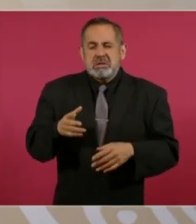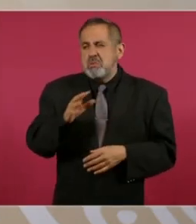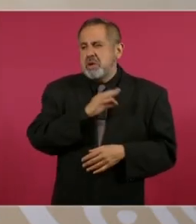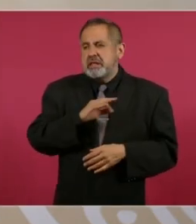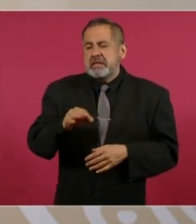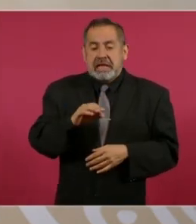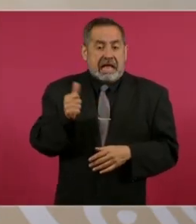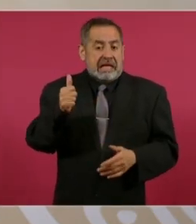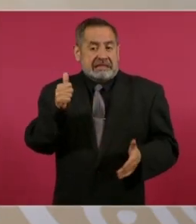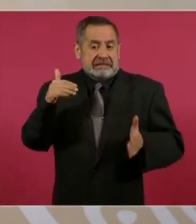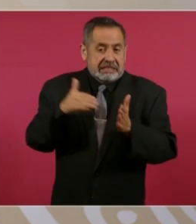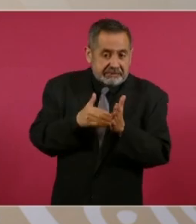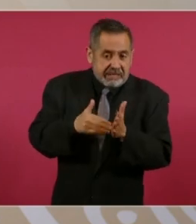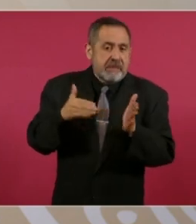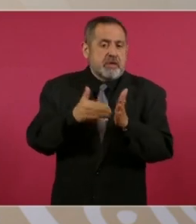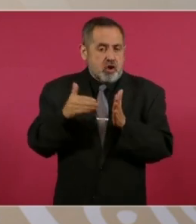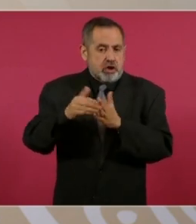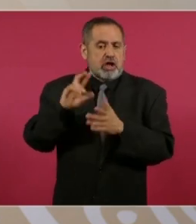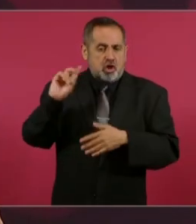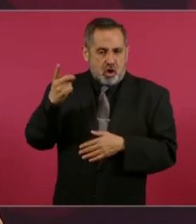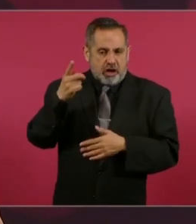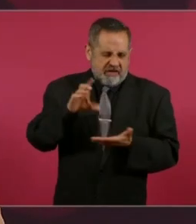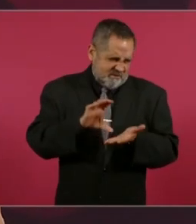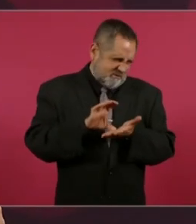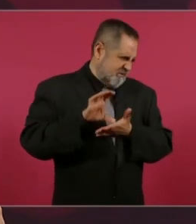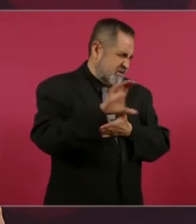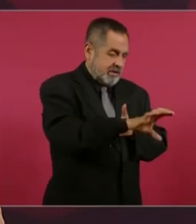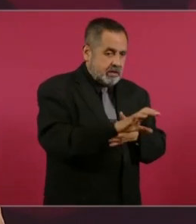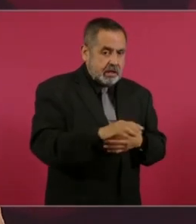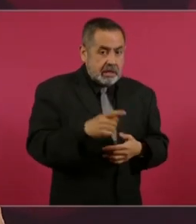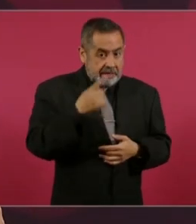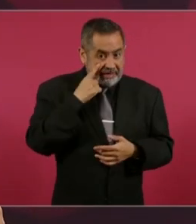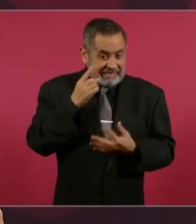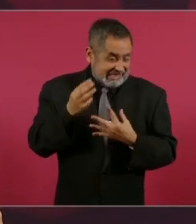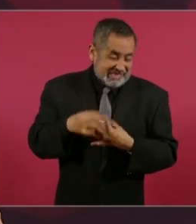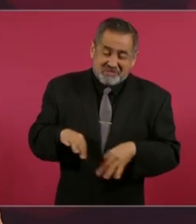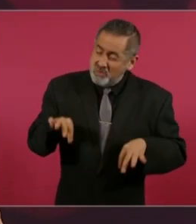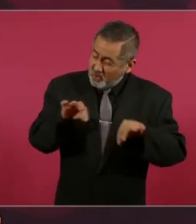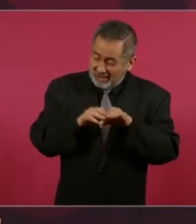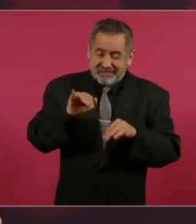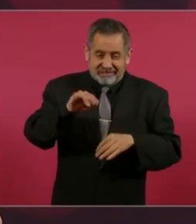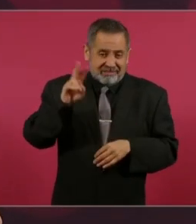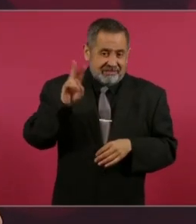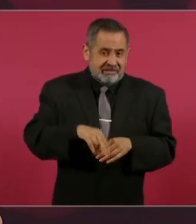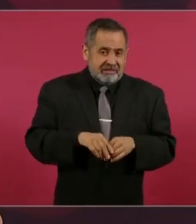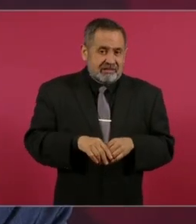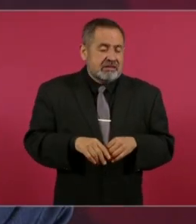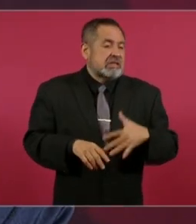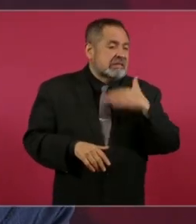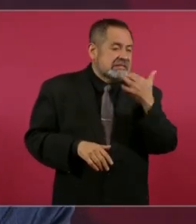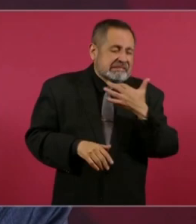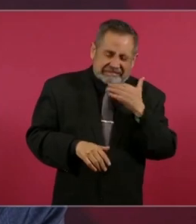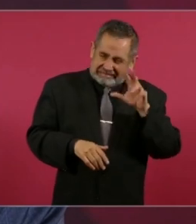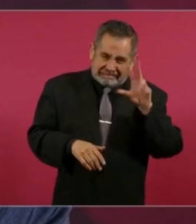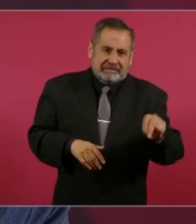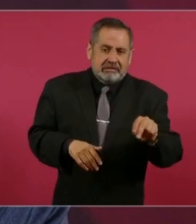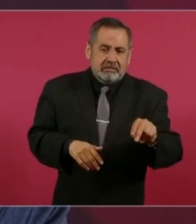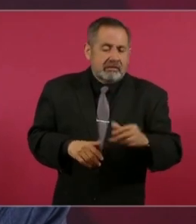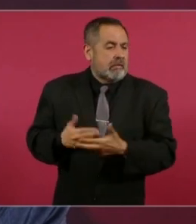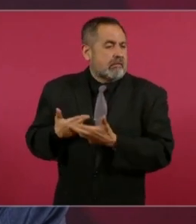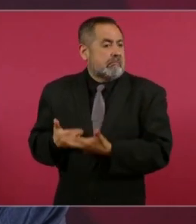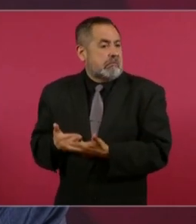aproximadamente 6,000 millones de dólares, para que vean lo importante que es no permitir la corrupción,